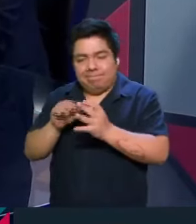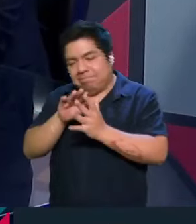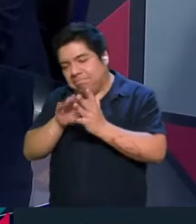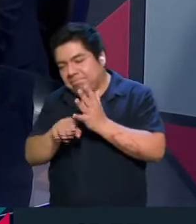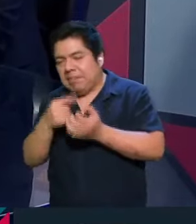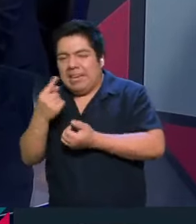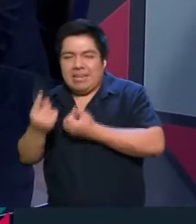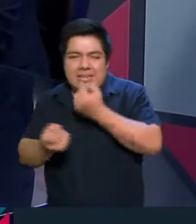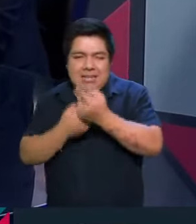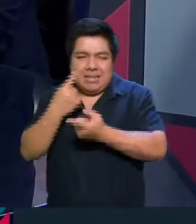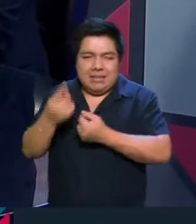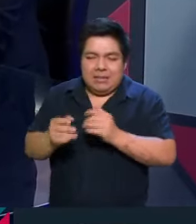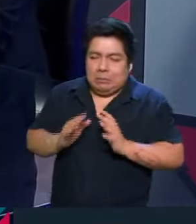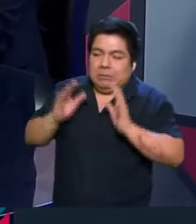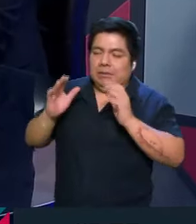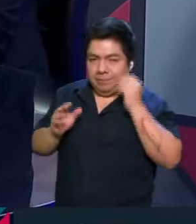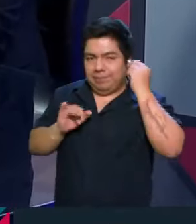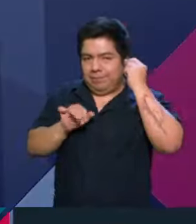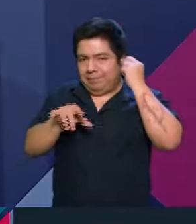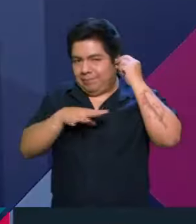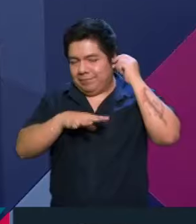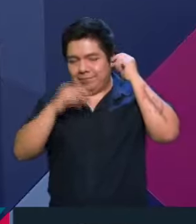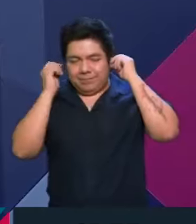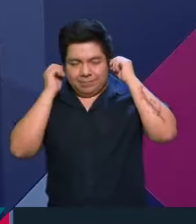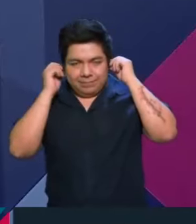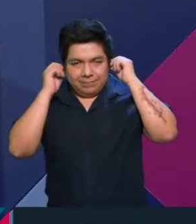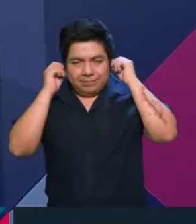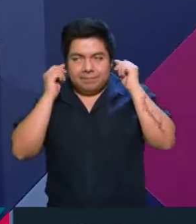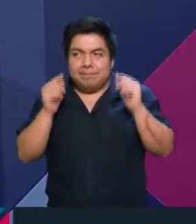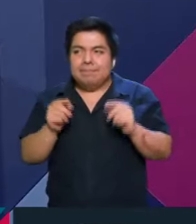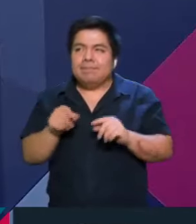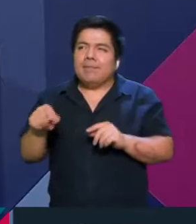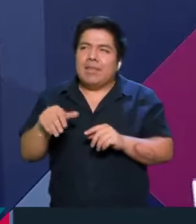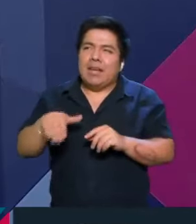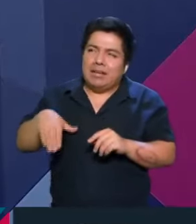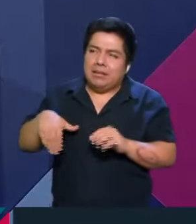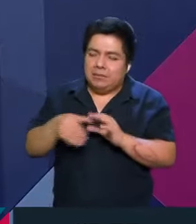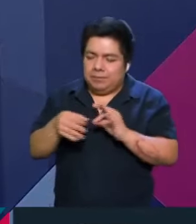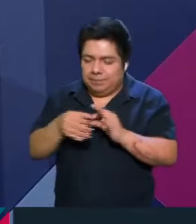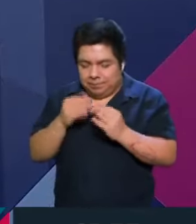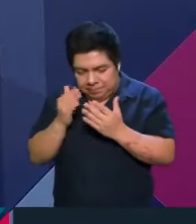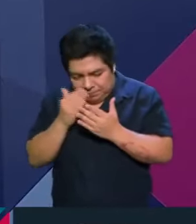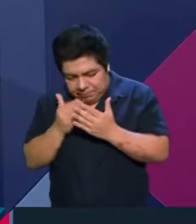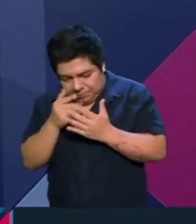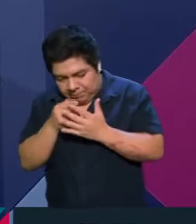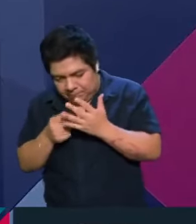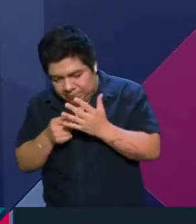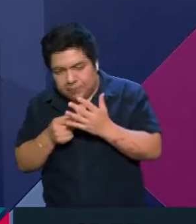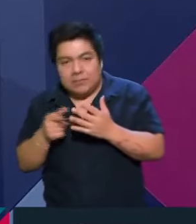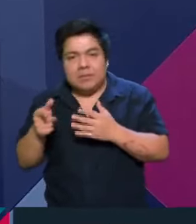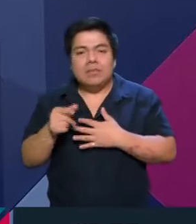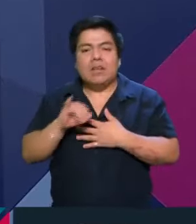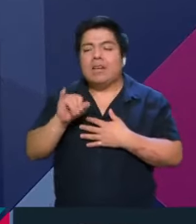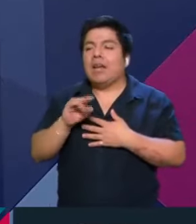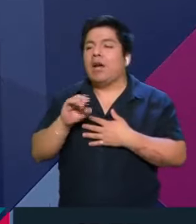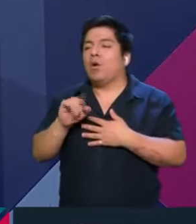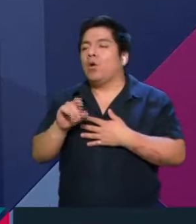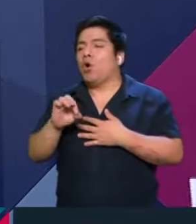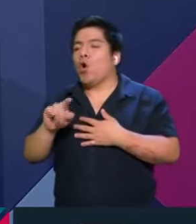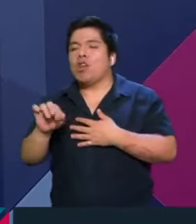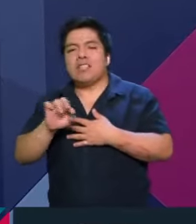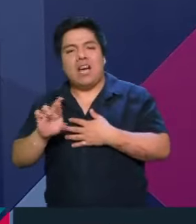ahí algunas sorpresas, ¿no? Por ejemplo, está por ahí, y hace un momento yo lo veía, un grabado dedicado a Julio Cortázar,